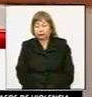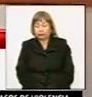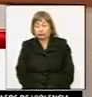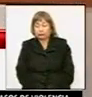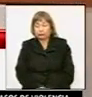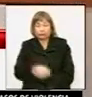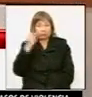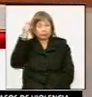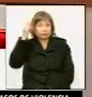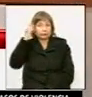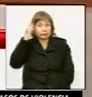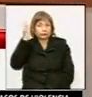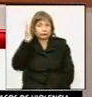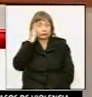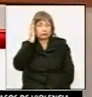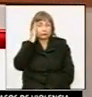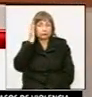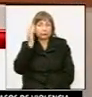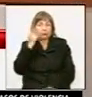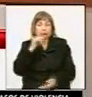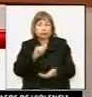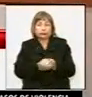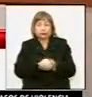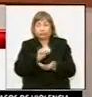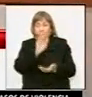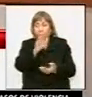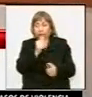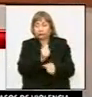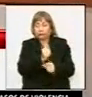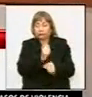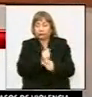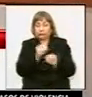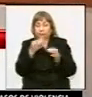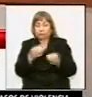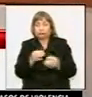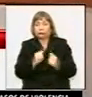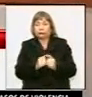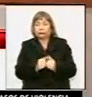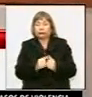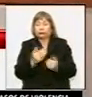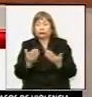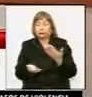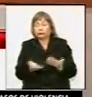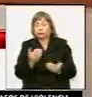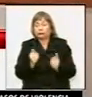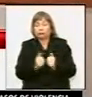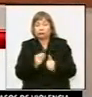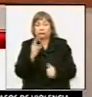y política. Sabemos que para desarrollar su trabajo usted designó supuestamente